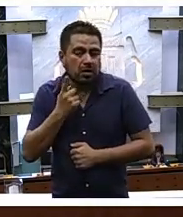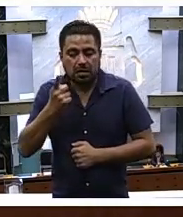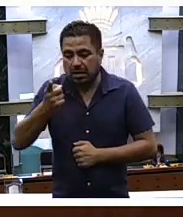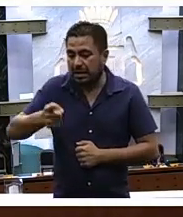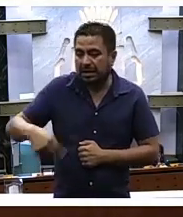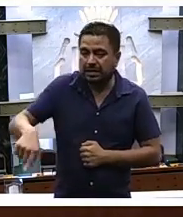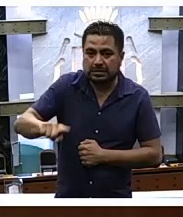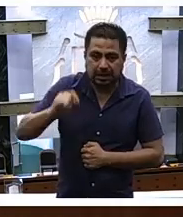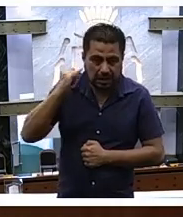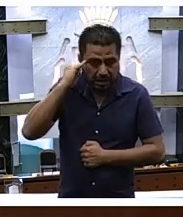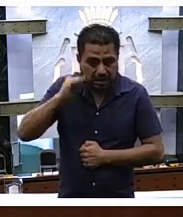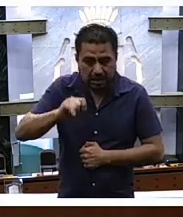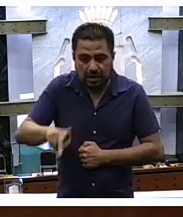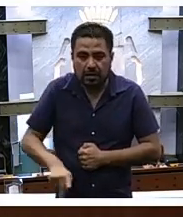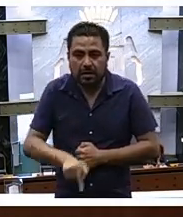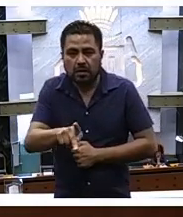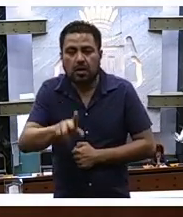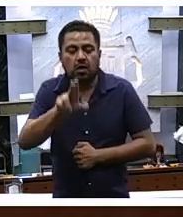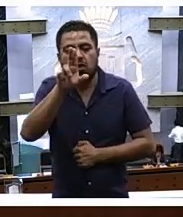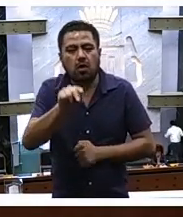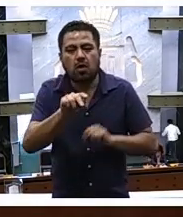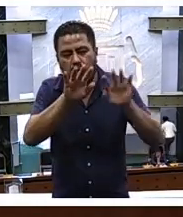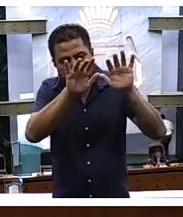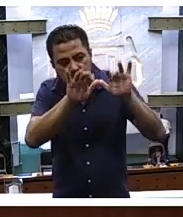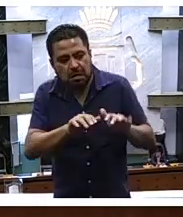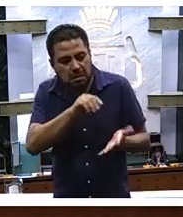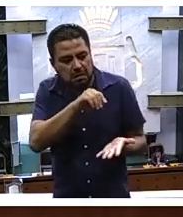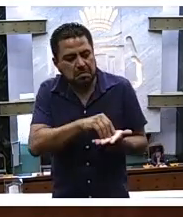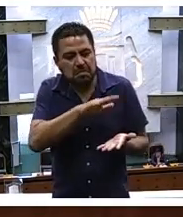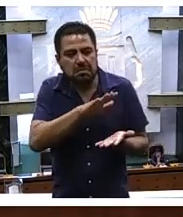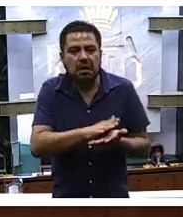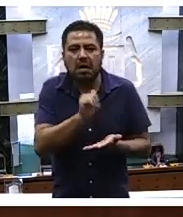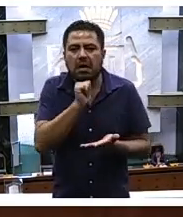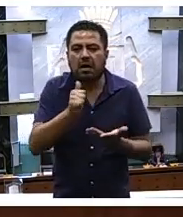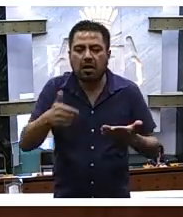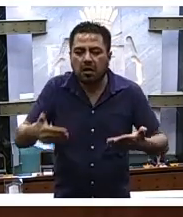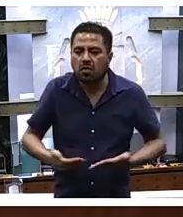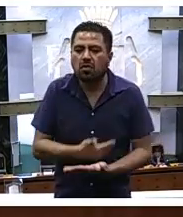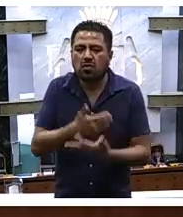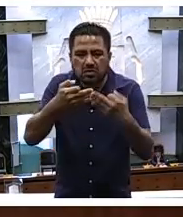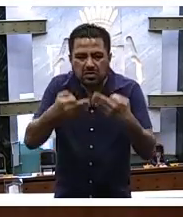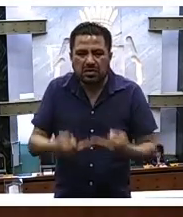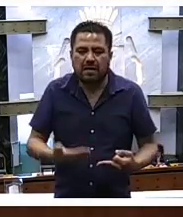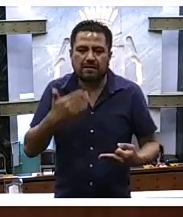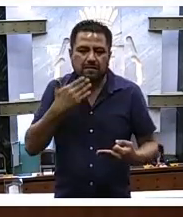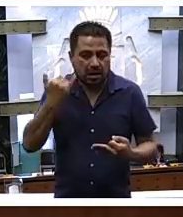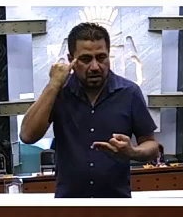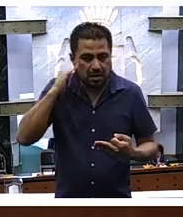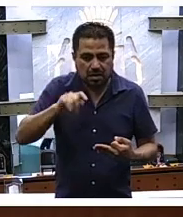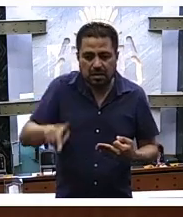sean indígenas y no, como la redacción lo establece, de origen indígena.